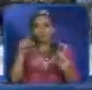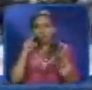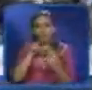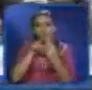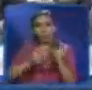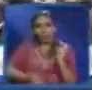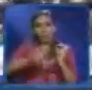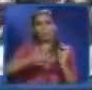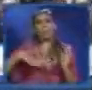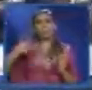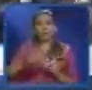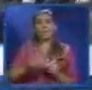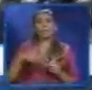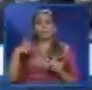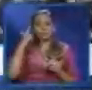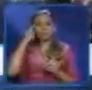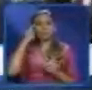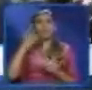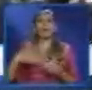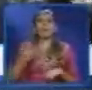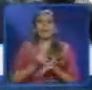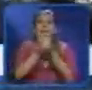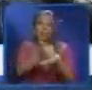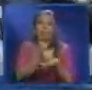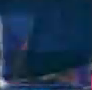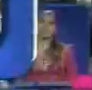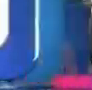Así tendrían más deseos de ayudarlo.